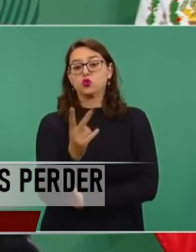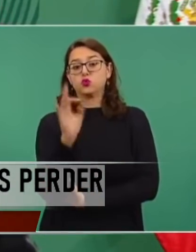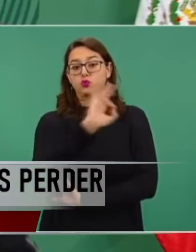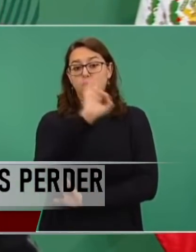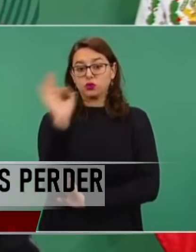tchau tchau